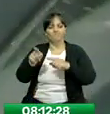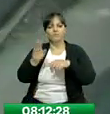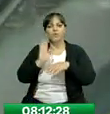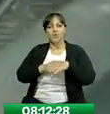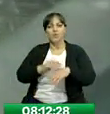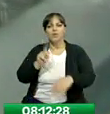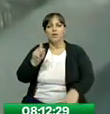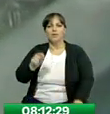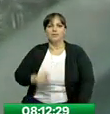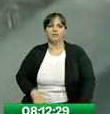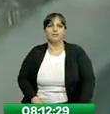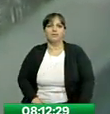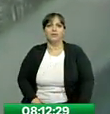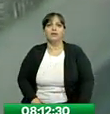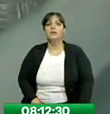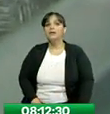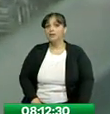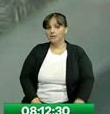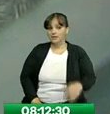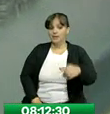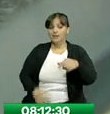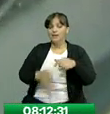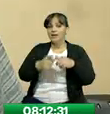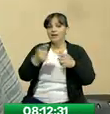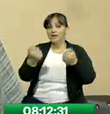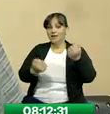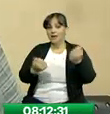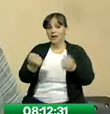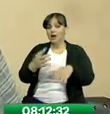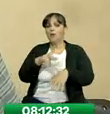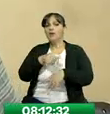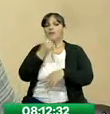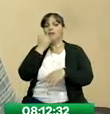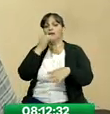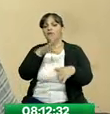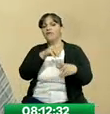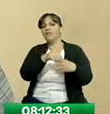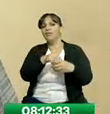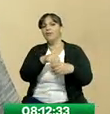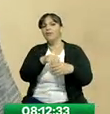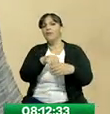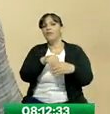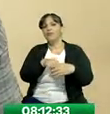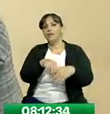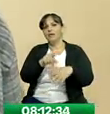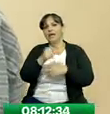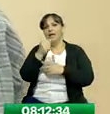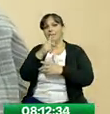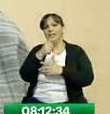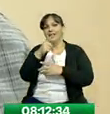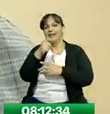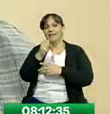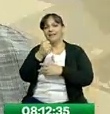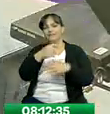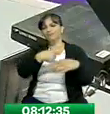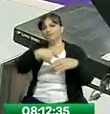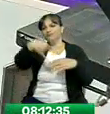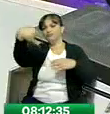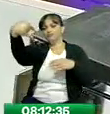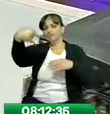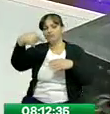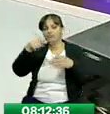al gps del teléfonos celulares de la víctima informó jorge salazar de